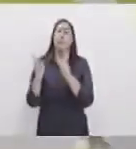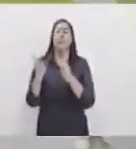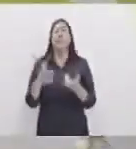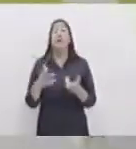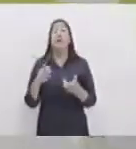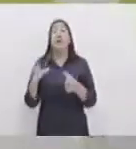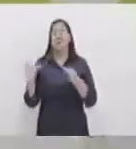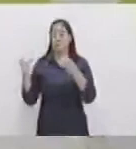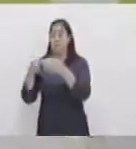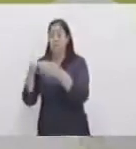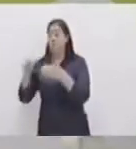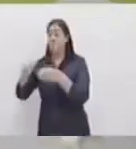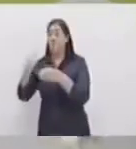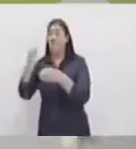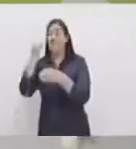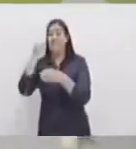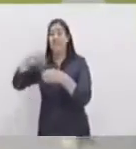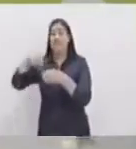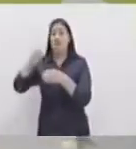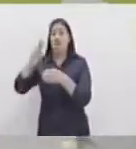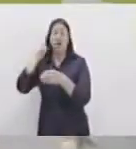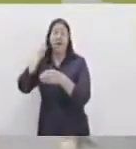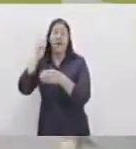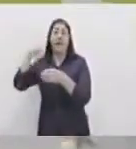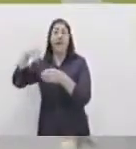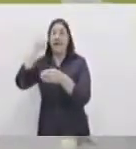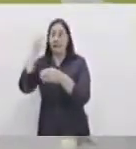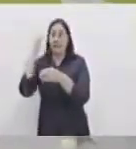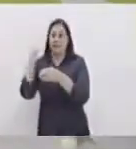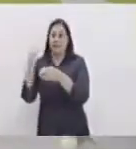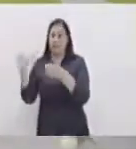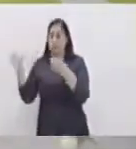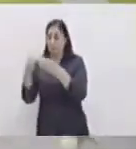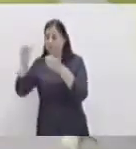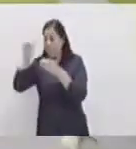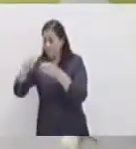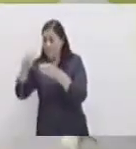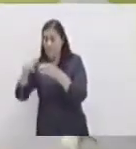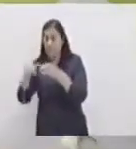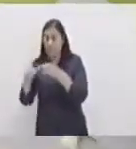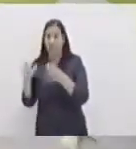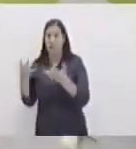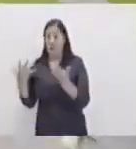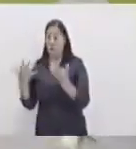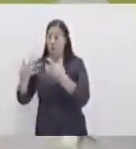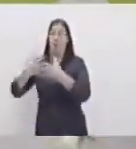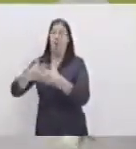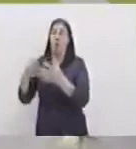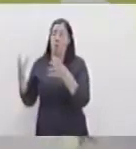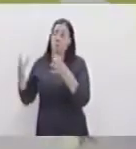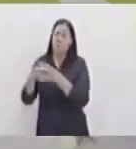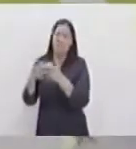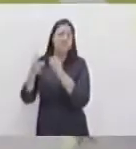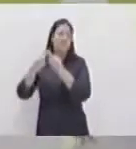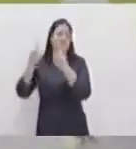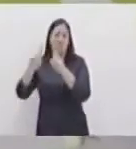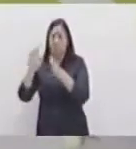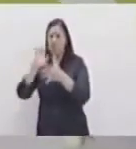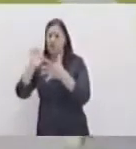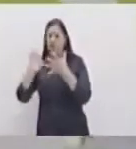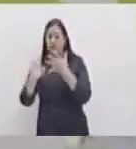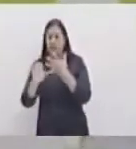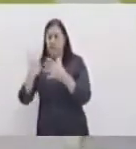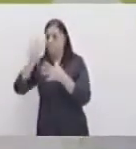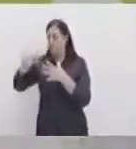de la inorgánica, que van a ser las combinaciones de los binarios que ya teníamos anteriormente, con oxígeno, con hidrógeno,